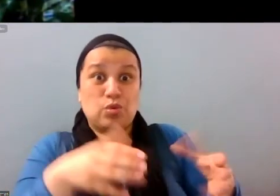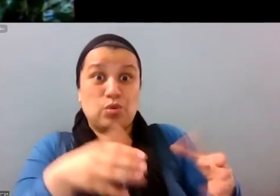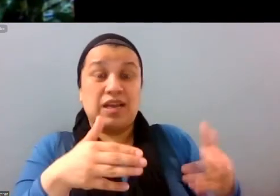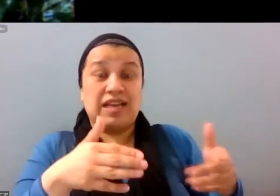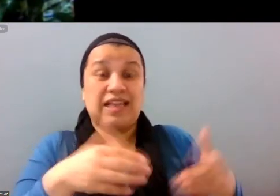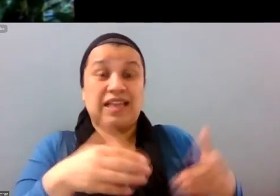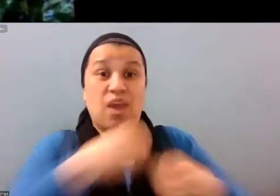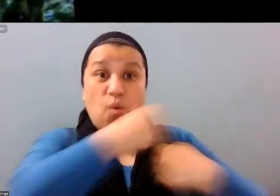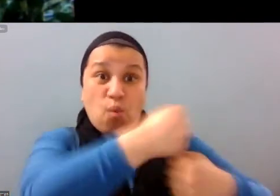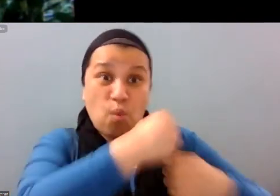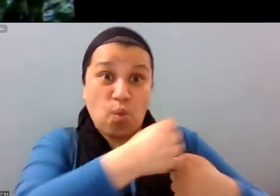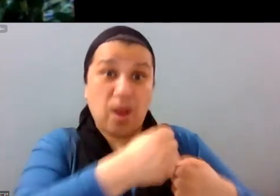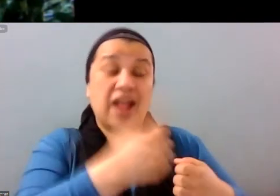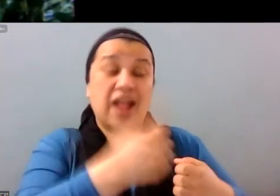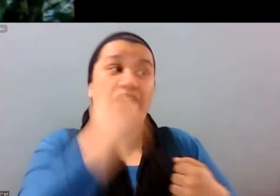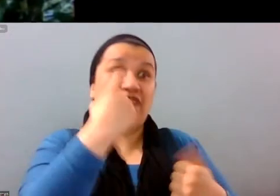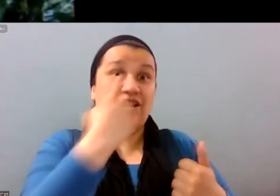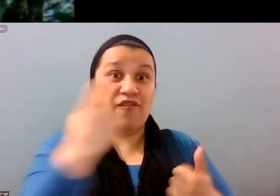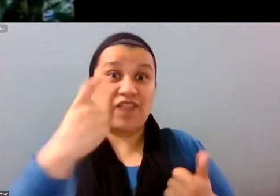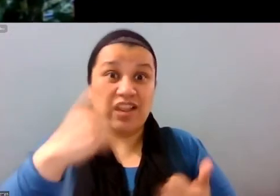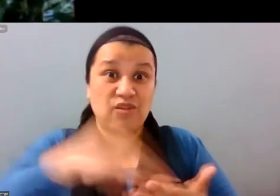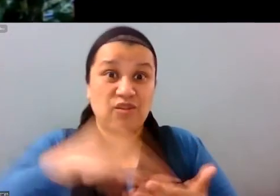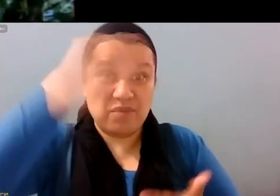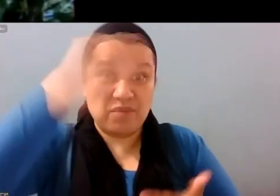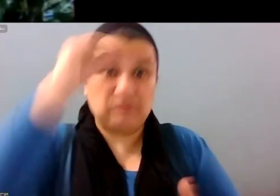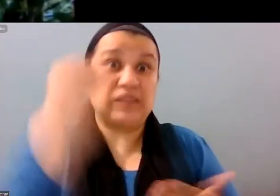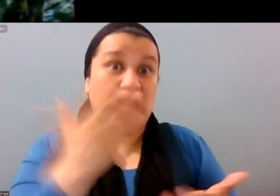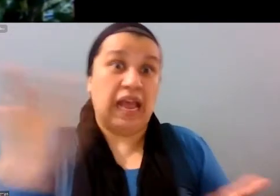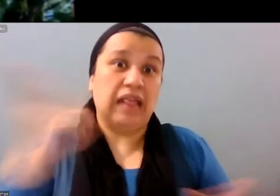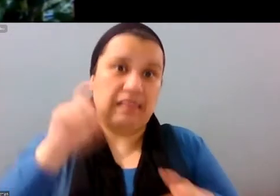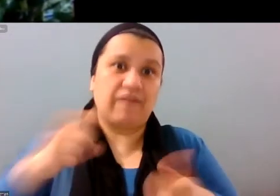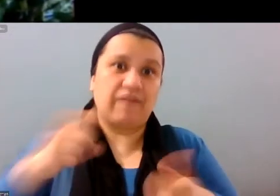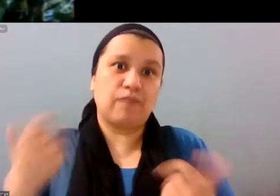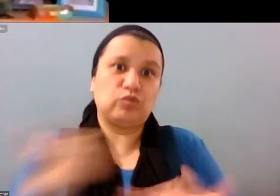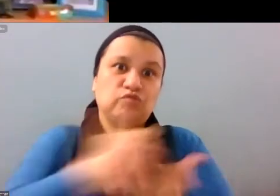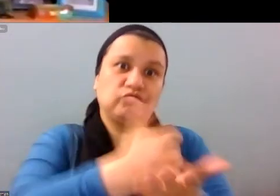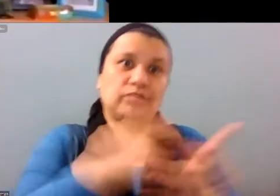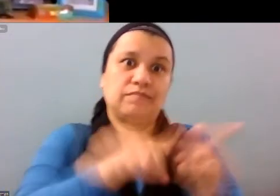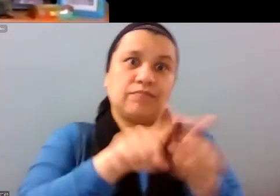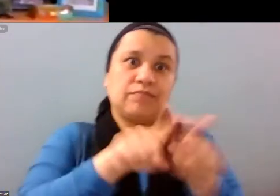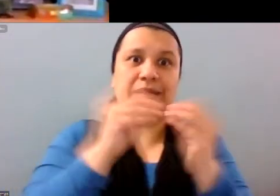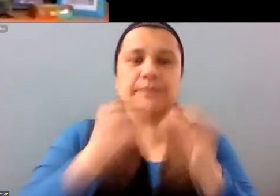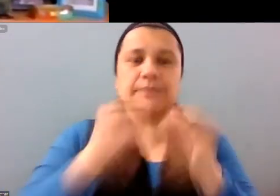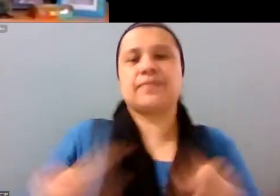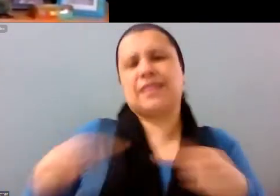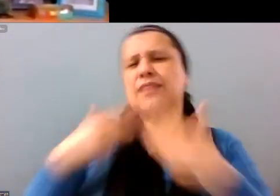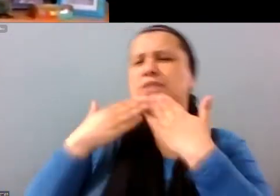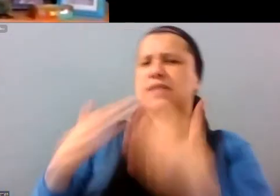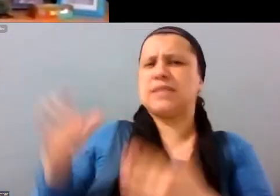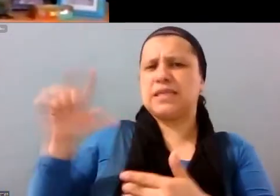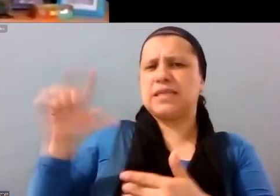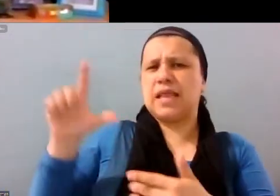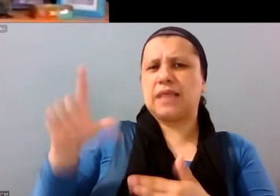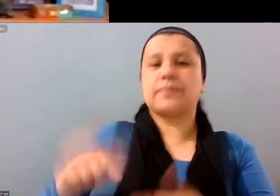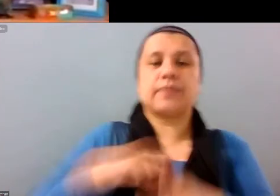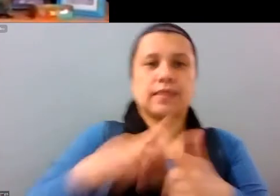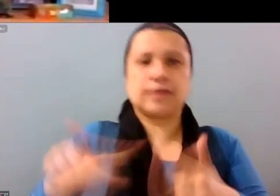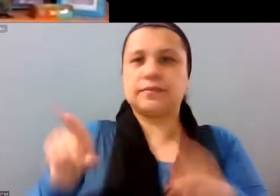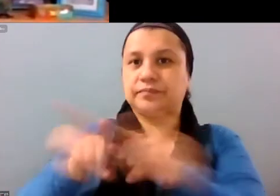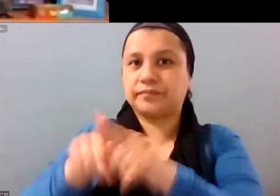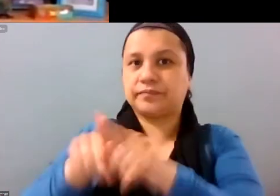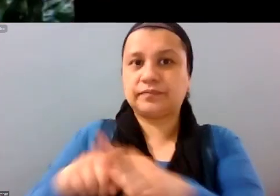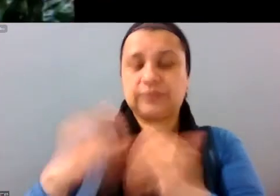que limitó su proceso de aprendizaje muchas gracias gracias doña Linda y vamos a pasar ahora a la cuarta